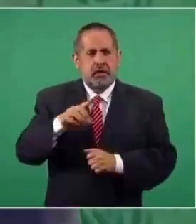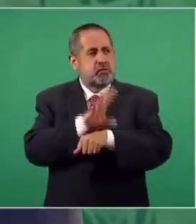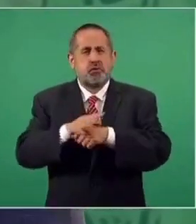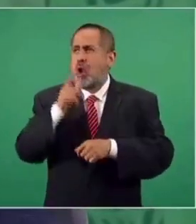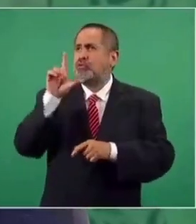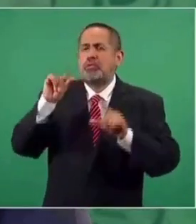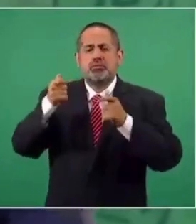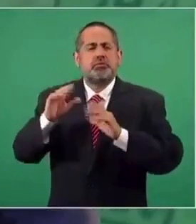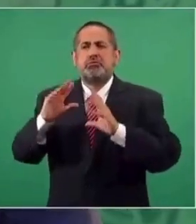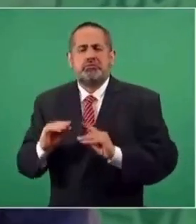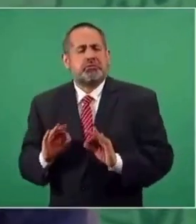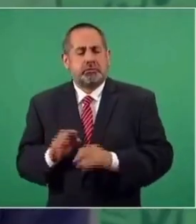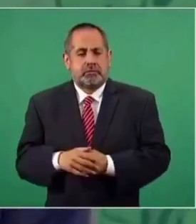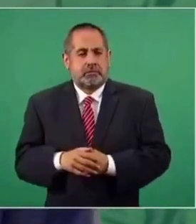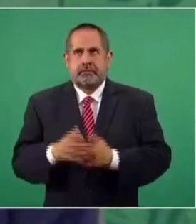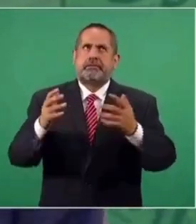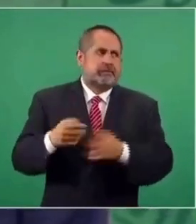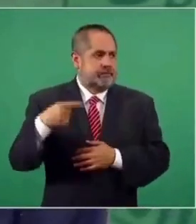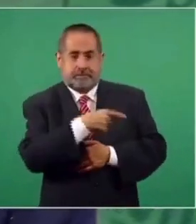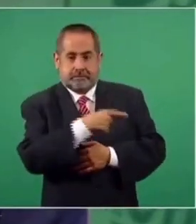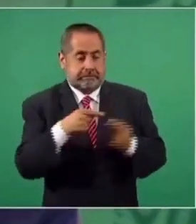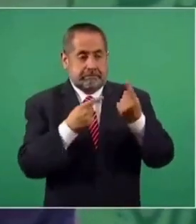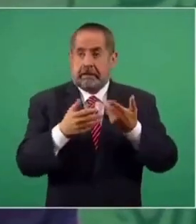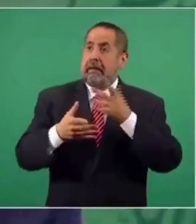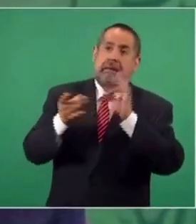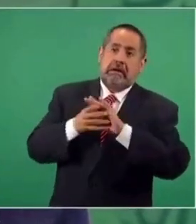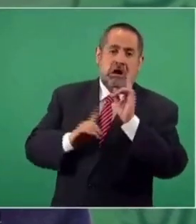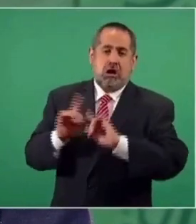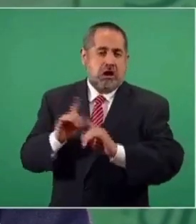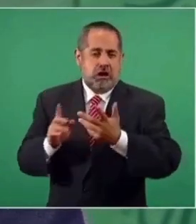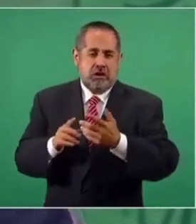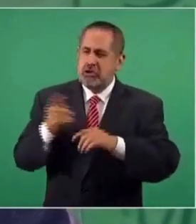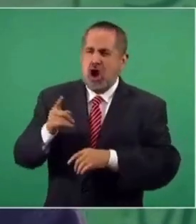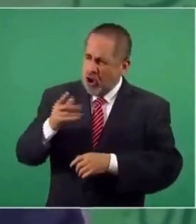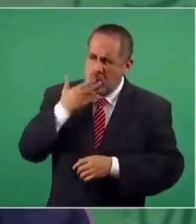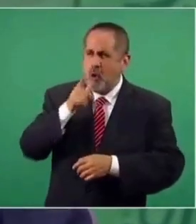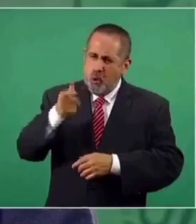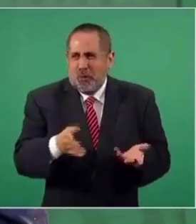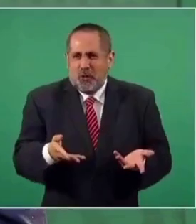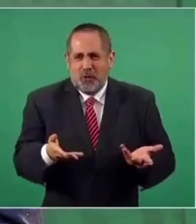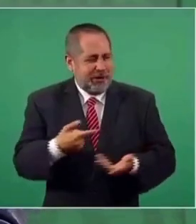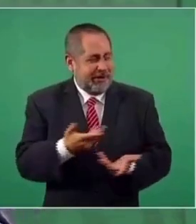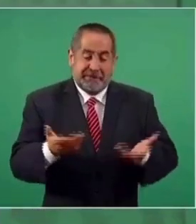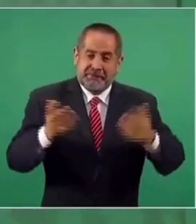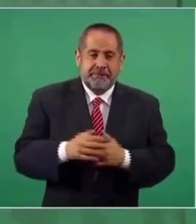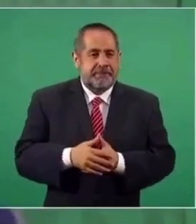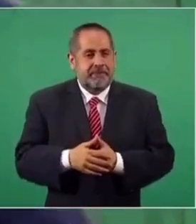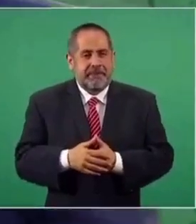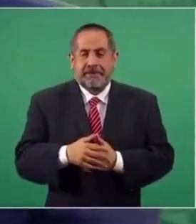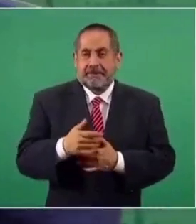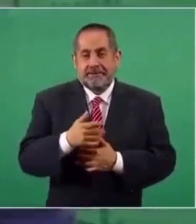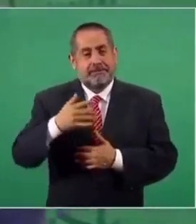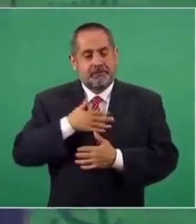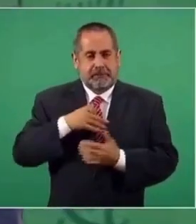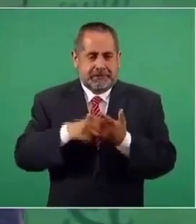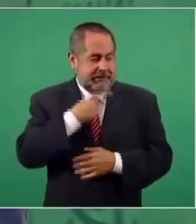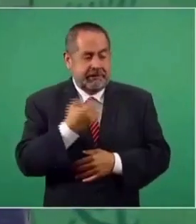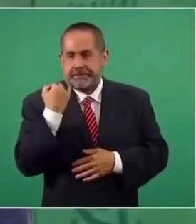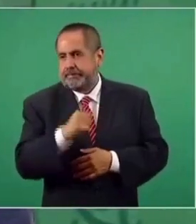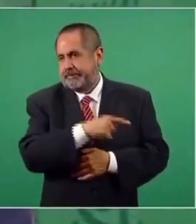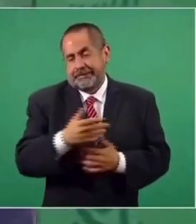la red. Ah, llaman nuestros opositores a consumir luz. Y cuando hablo del